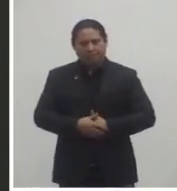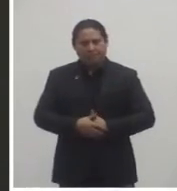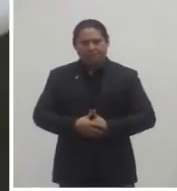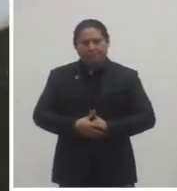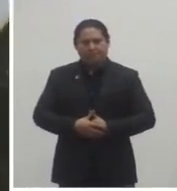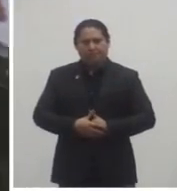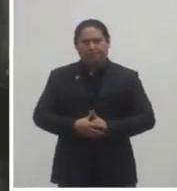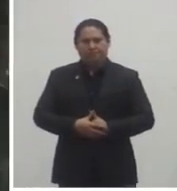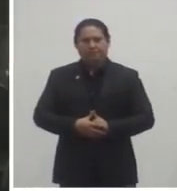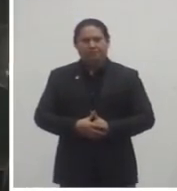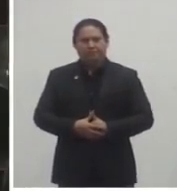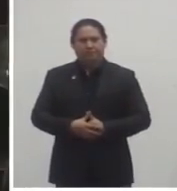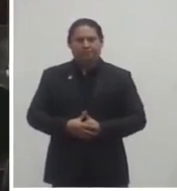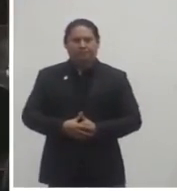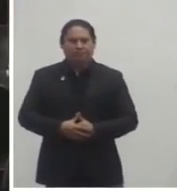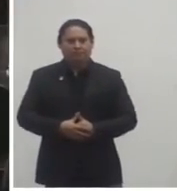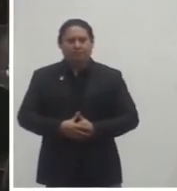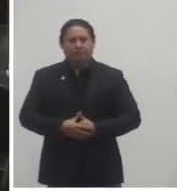Gracias.